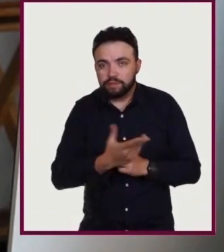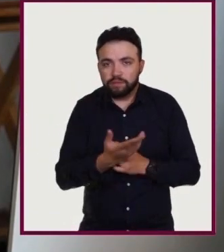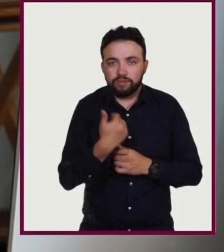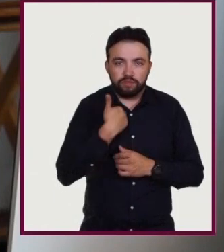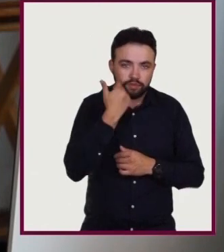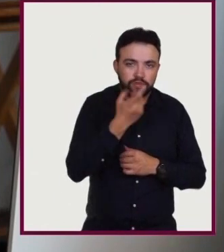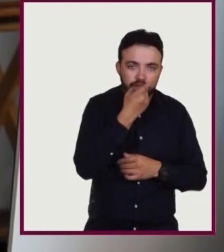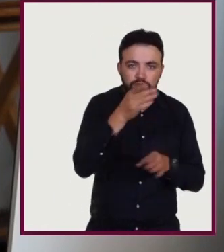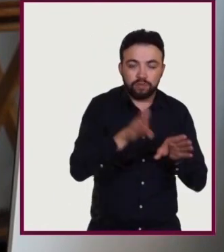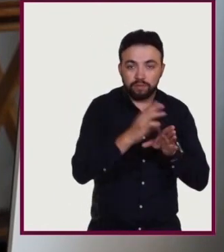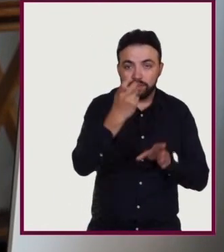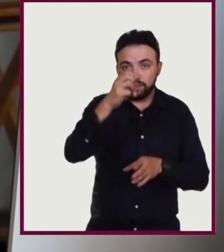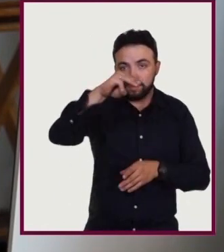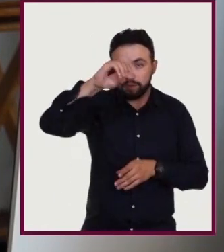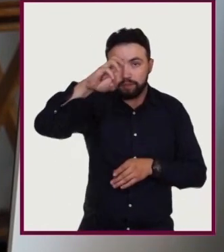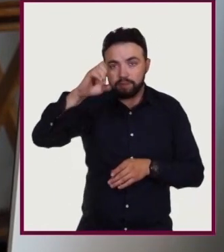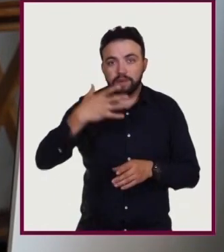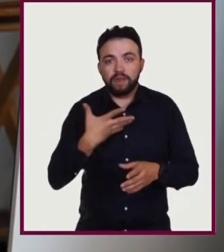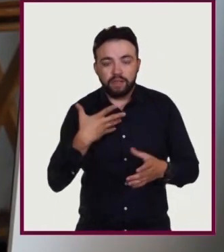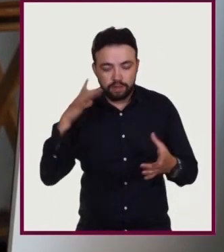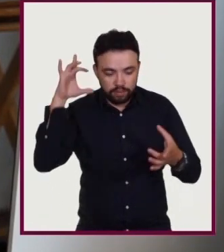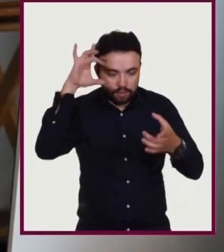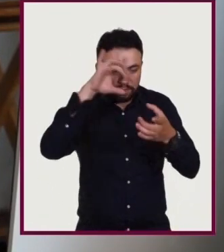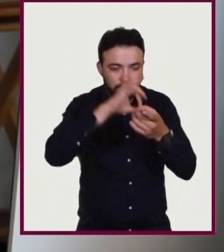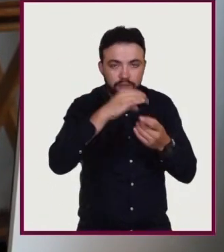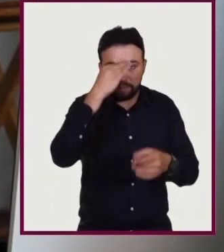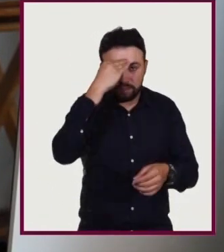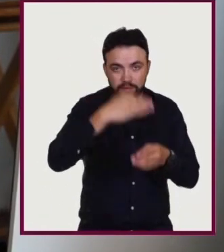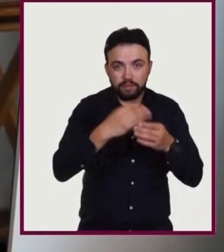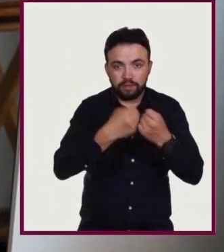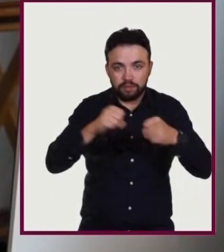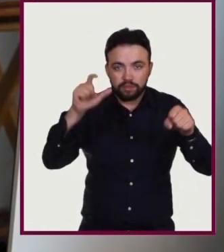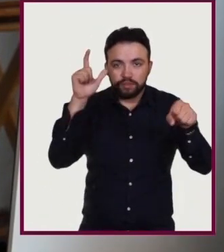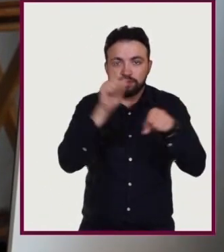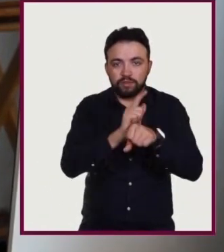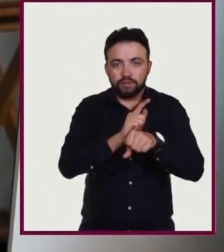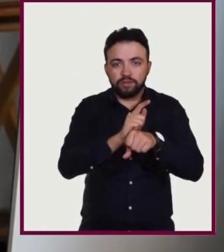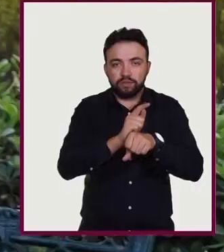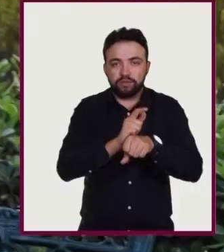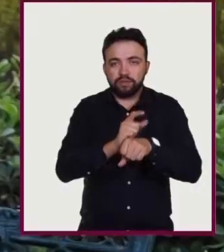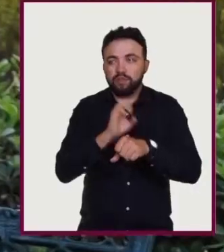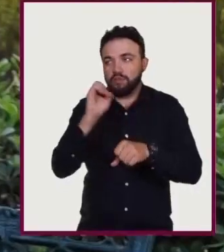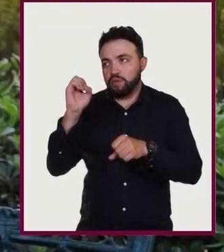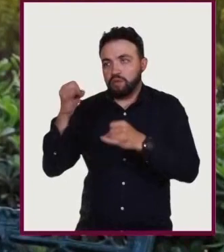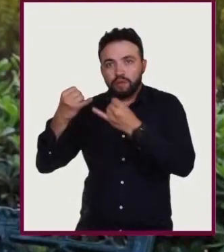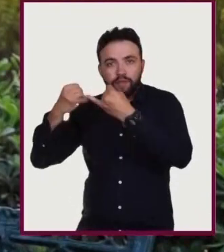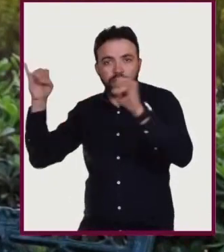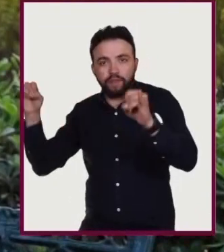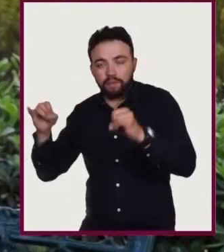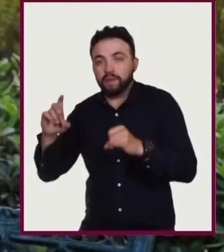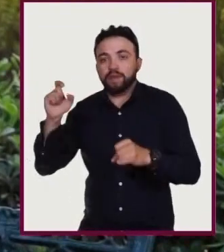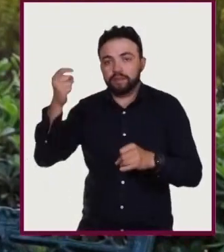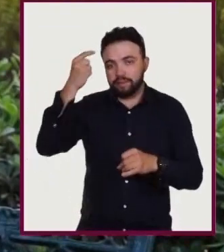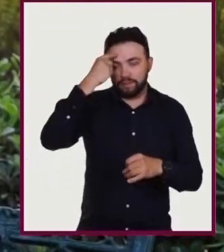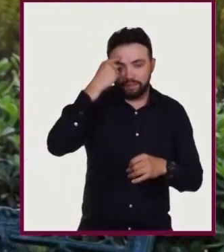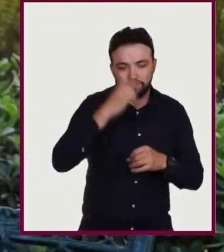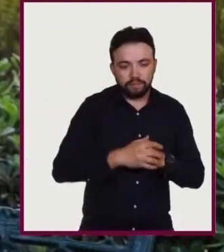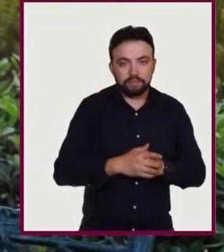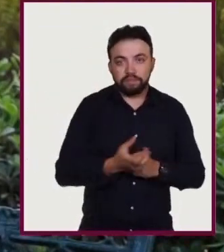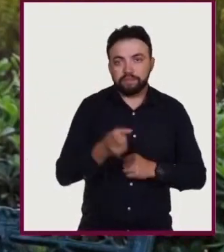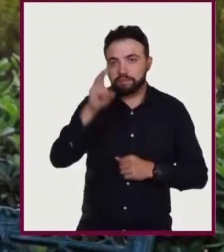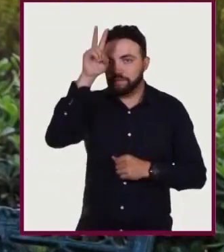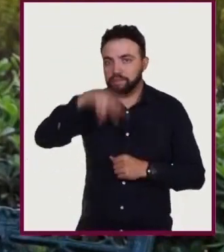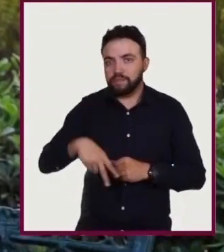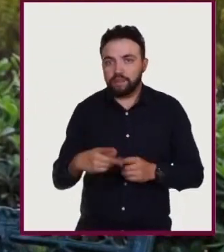memes activan la memoria social, colectiva e individual a través de nuestra mente. Es verdad que una imagen dice más que